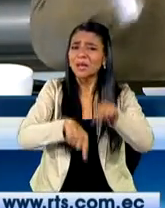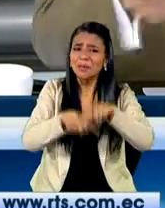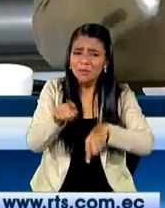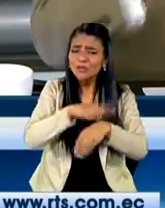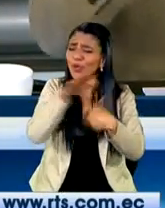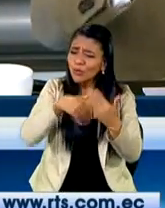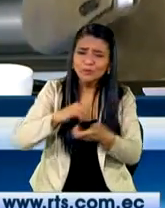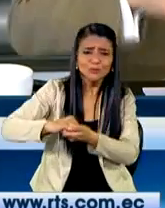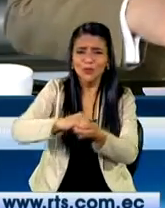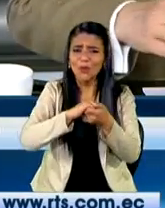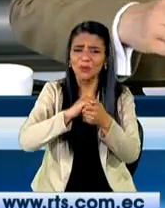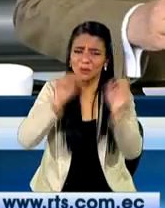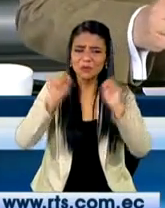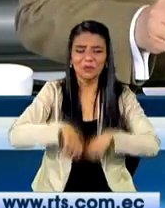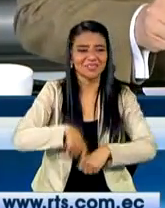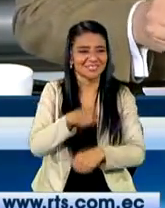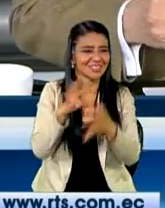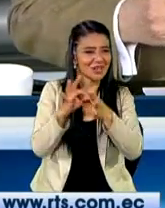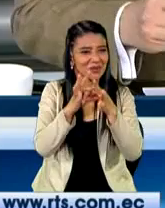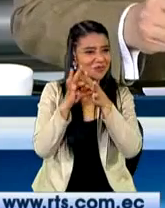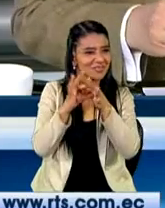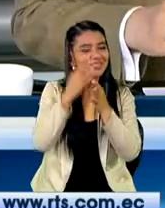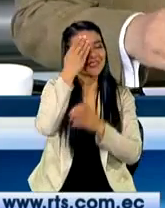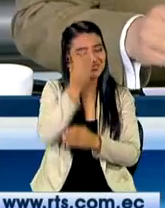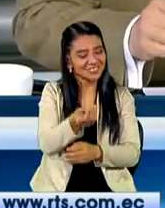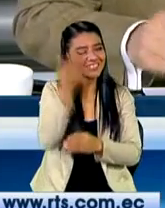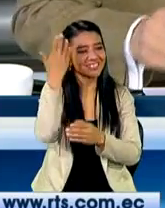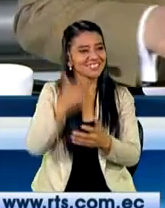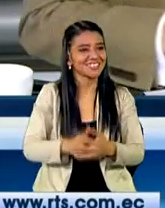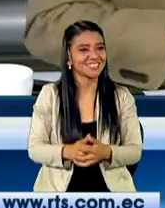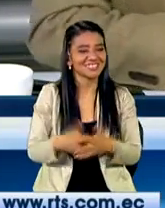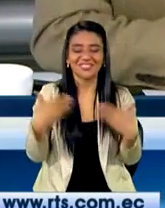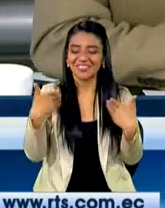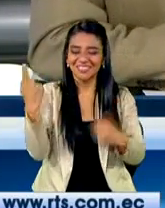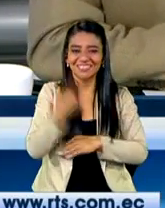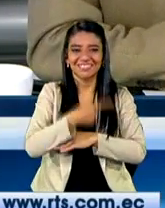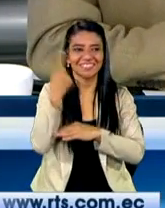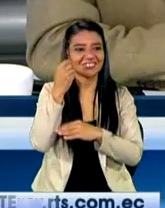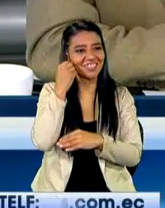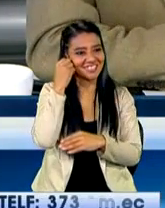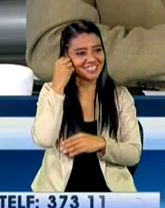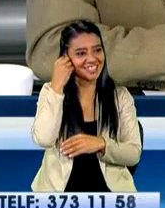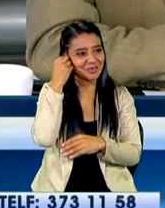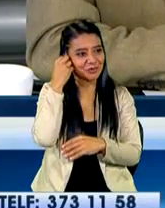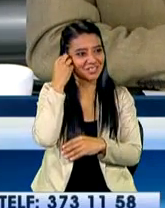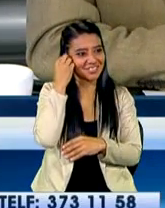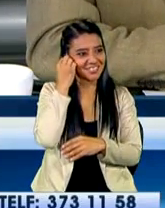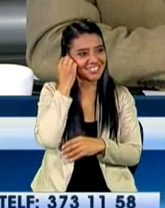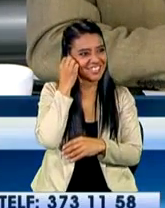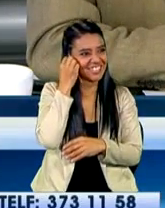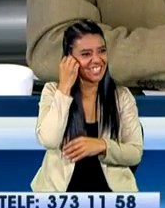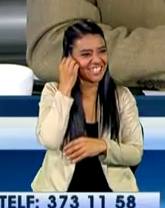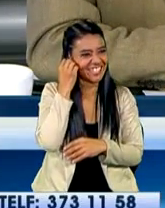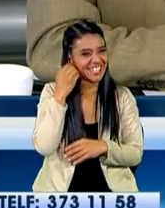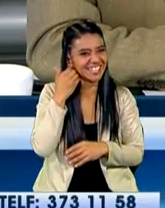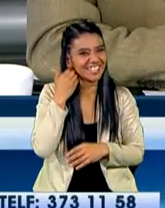seamos solidarios. Mi querida Sophie, feliz día para ti, así que gran viernes, cuéntanos un poquito.